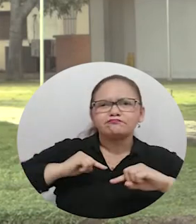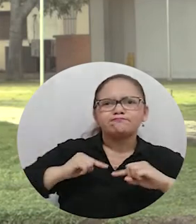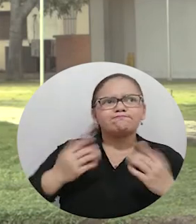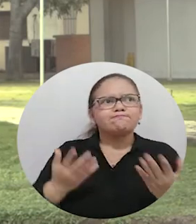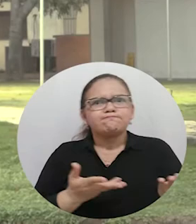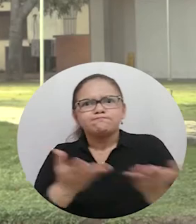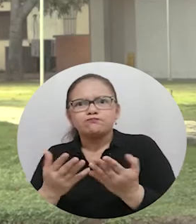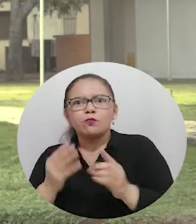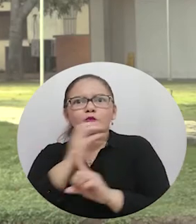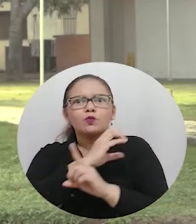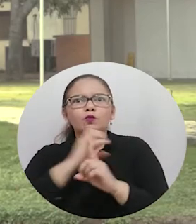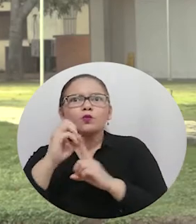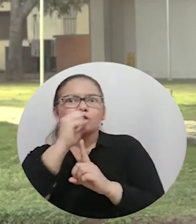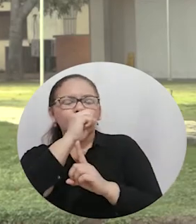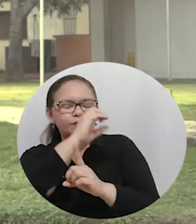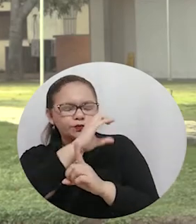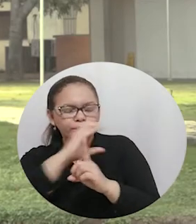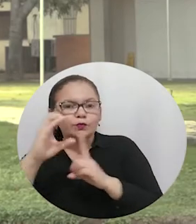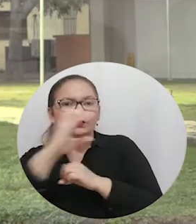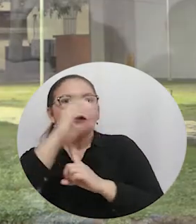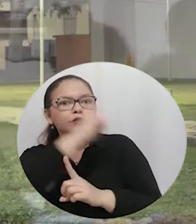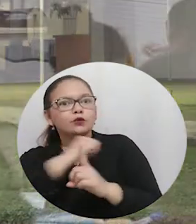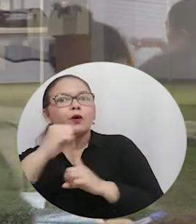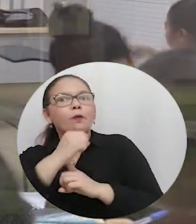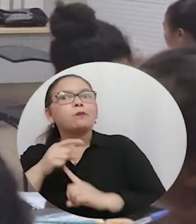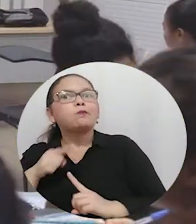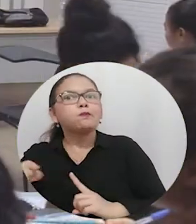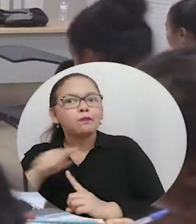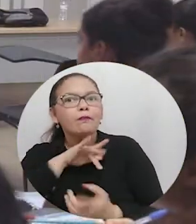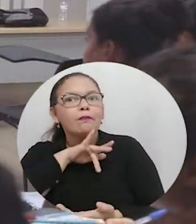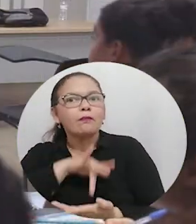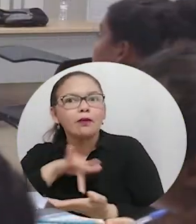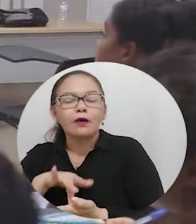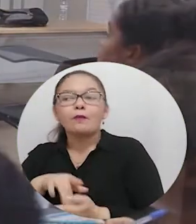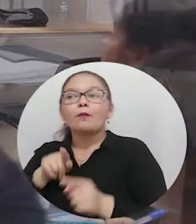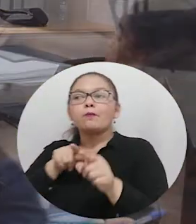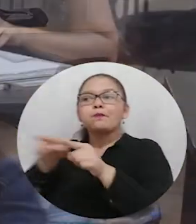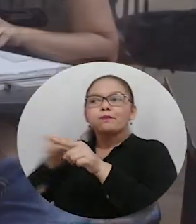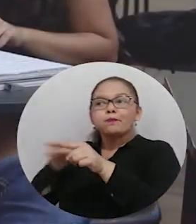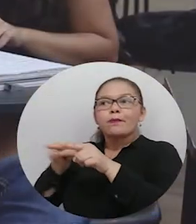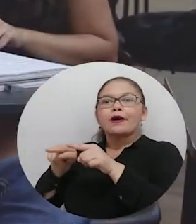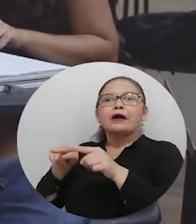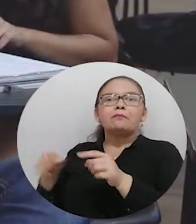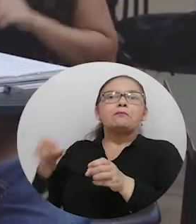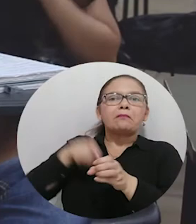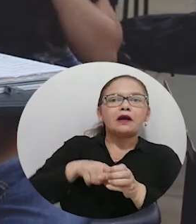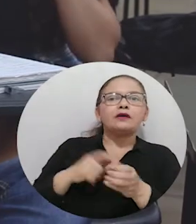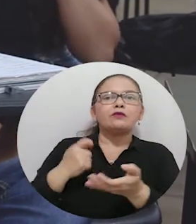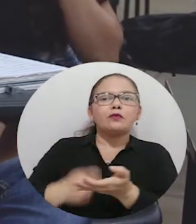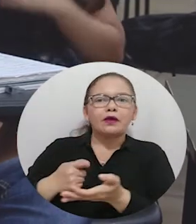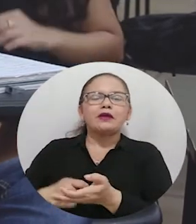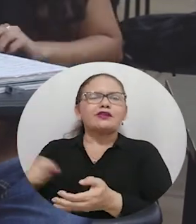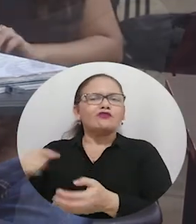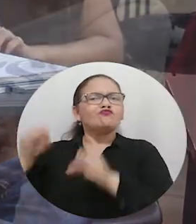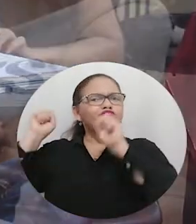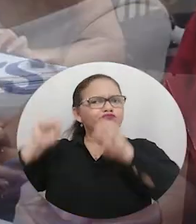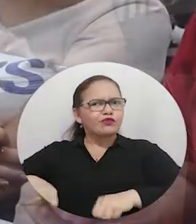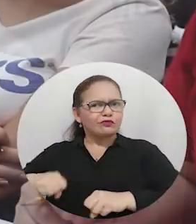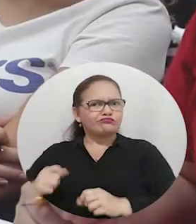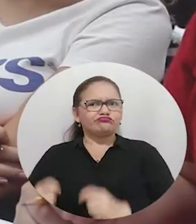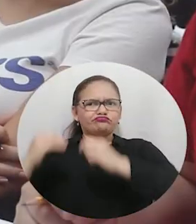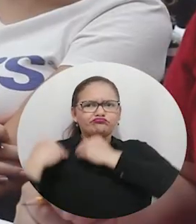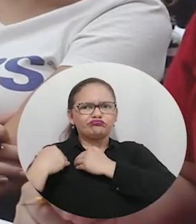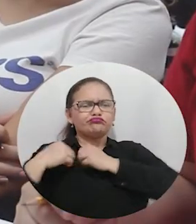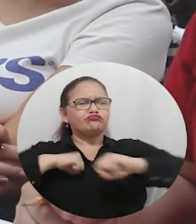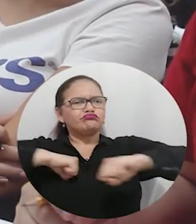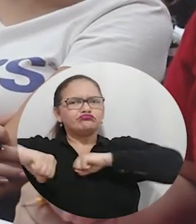administrativos como socioculturales. Estos estudiantes que aportan esta asociación para el programa son capaces